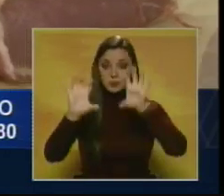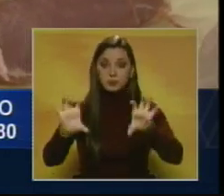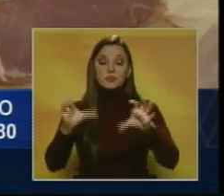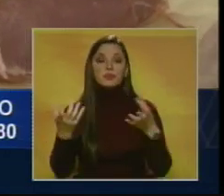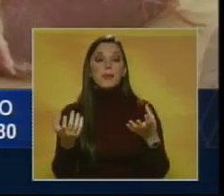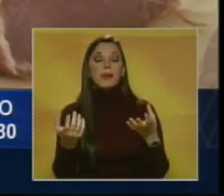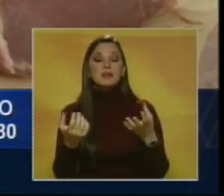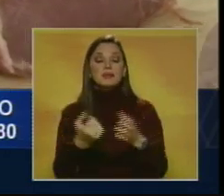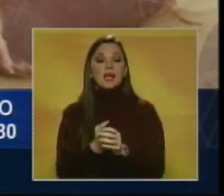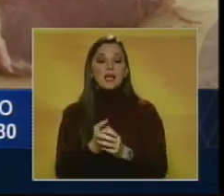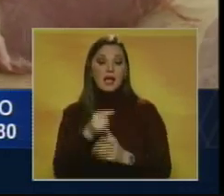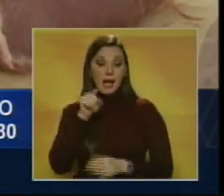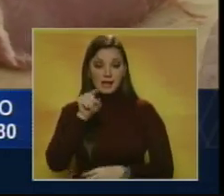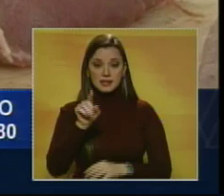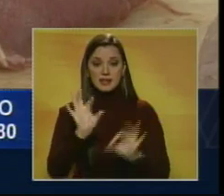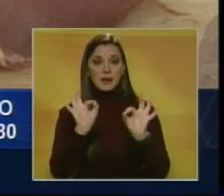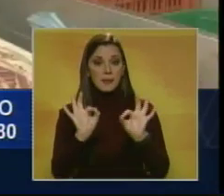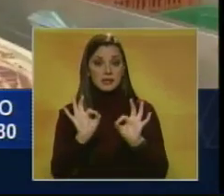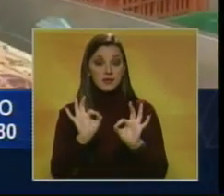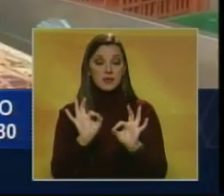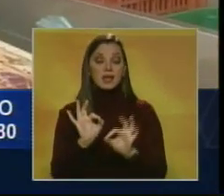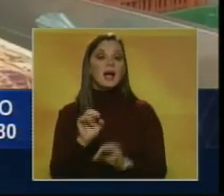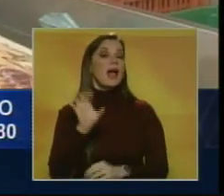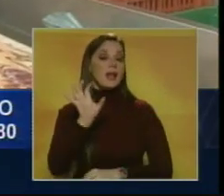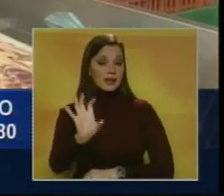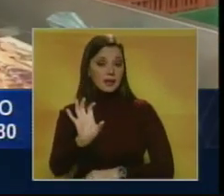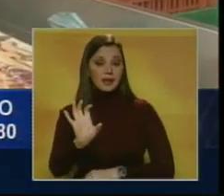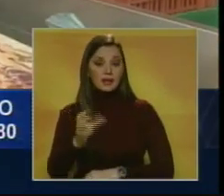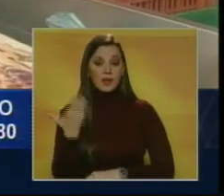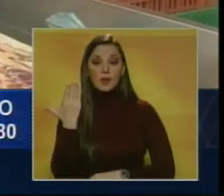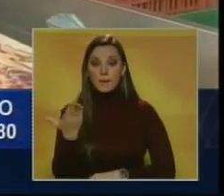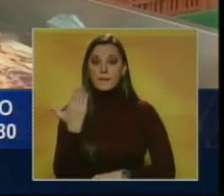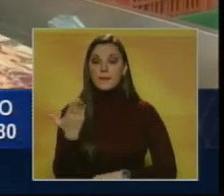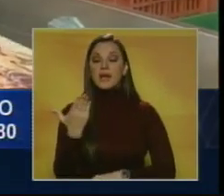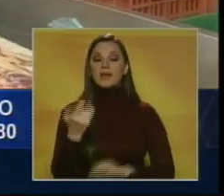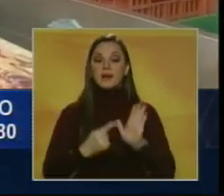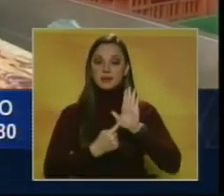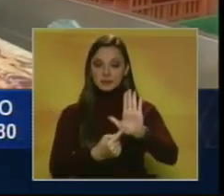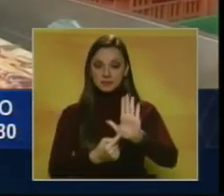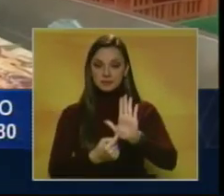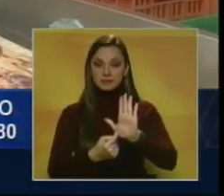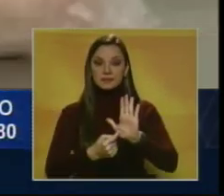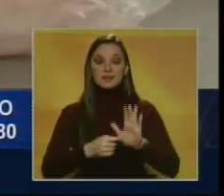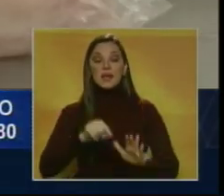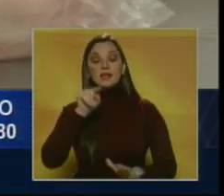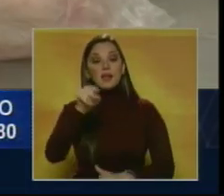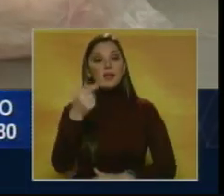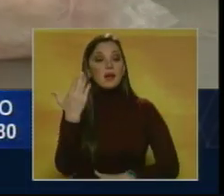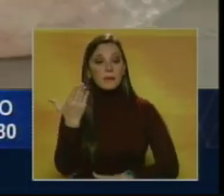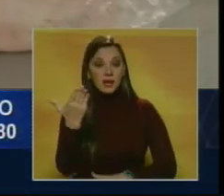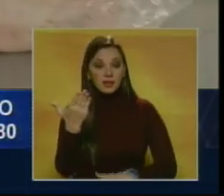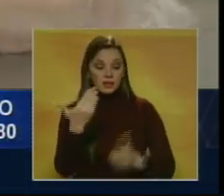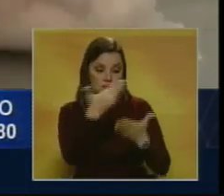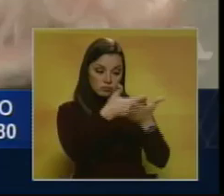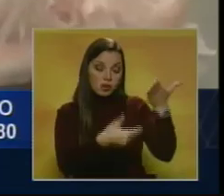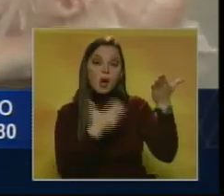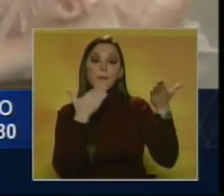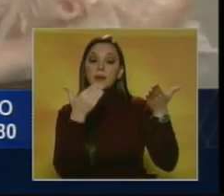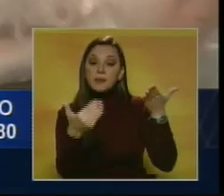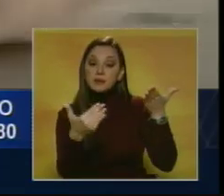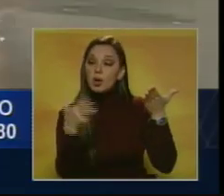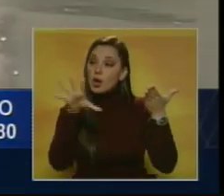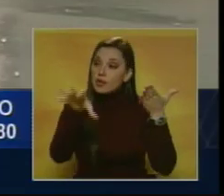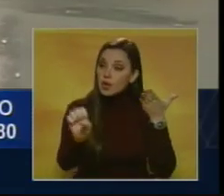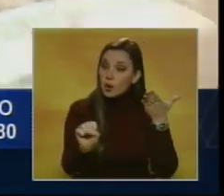diversos alimentos, en el que especifican que el Estado exigirá la presentación de licencias de importación. Según el texto de